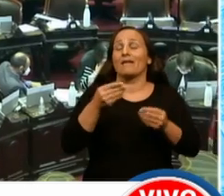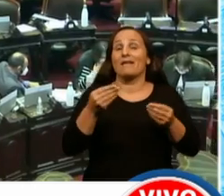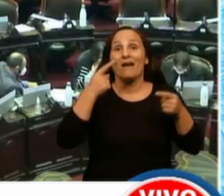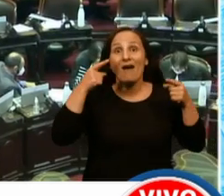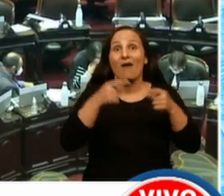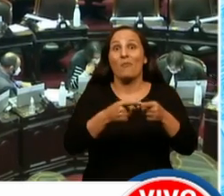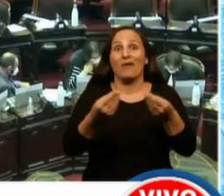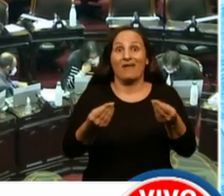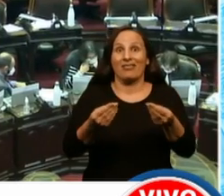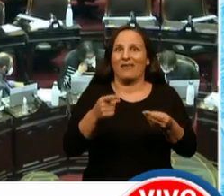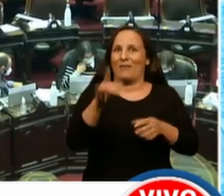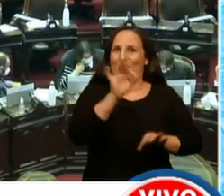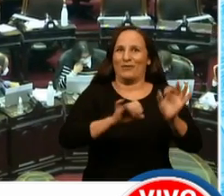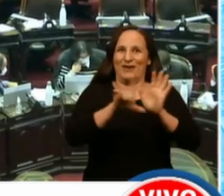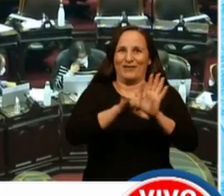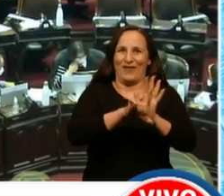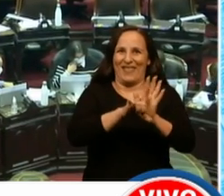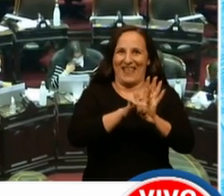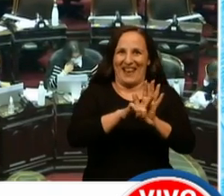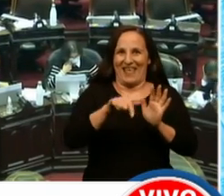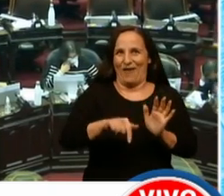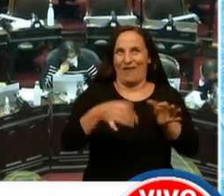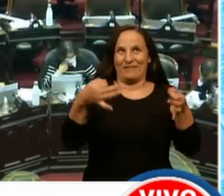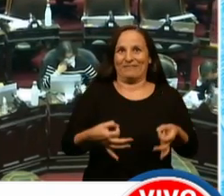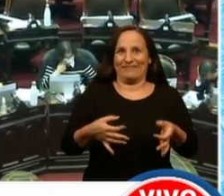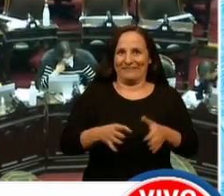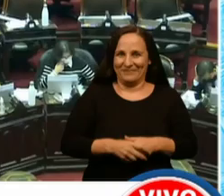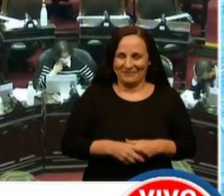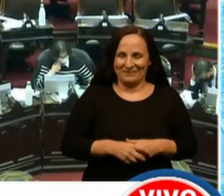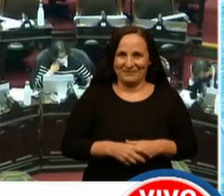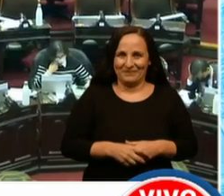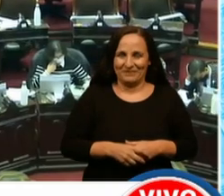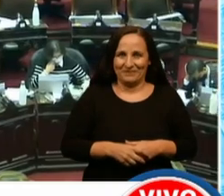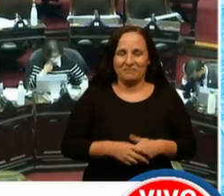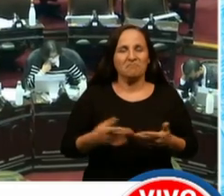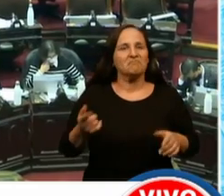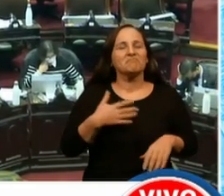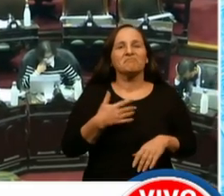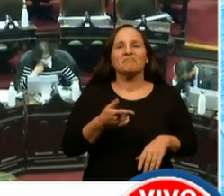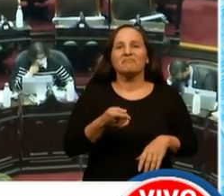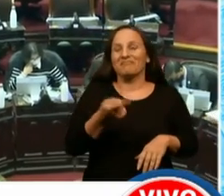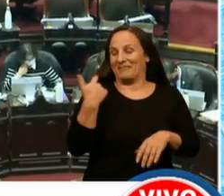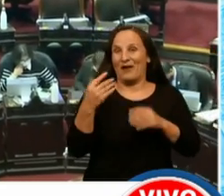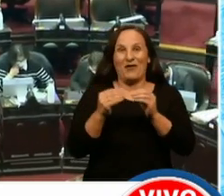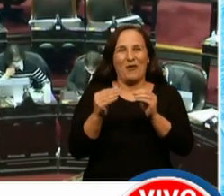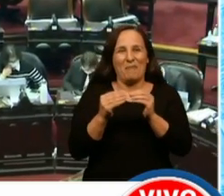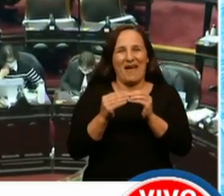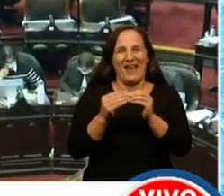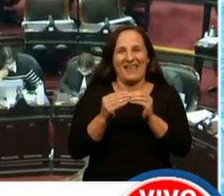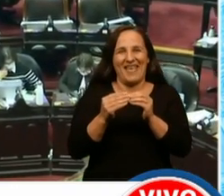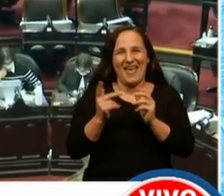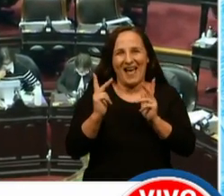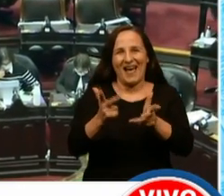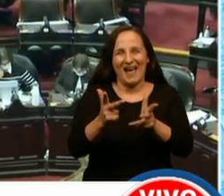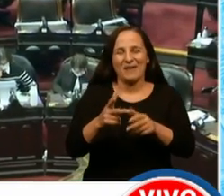este proyecto de ley en particular hacía mención la compañera que el